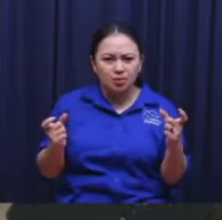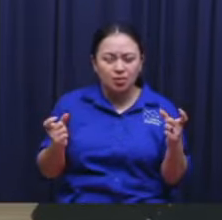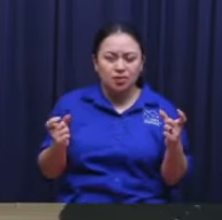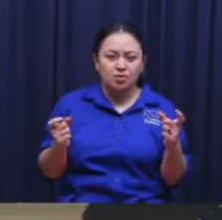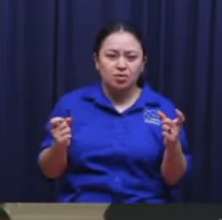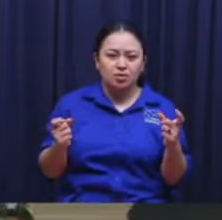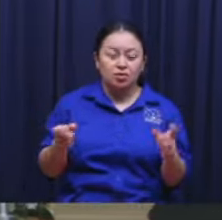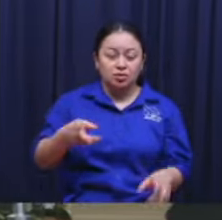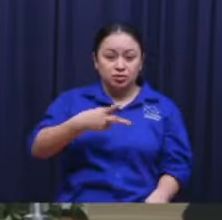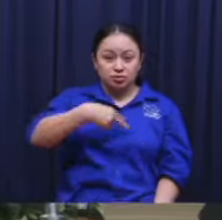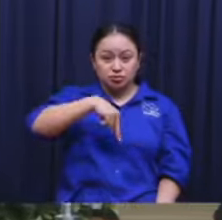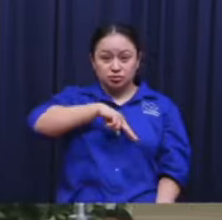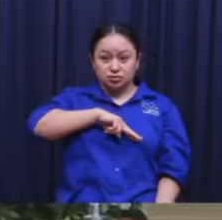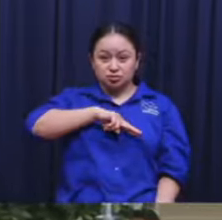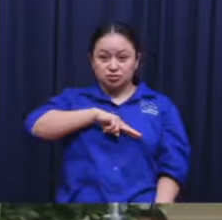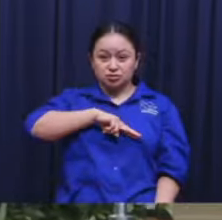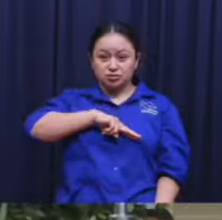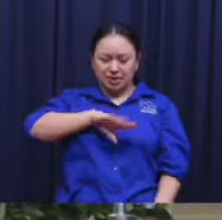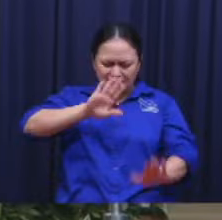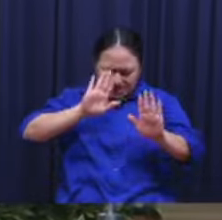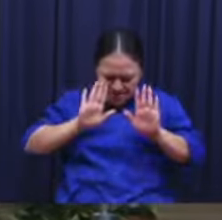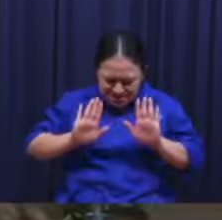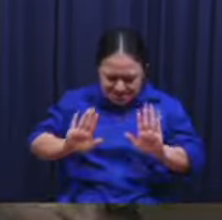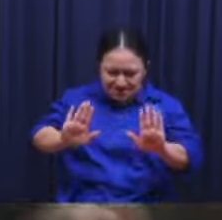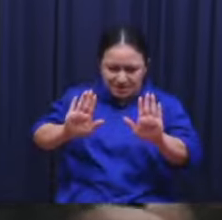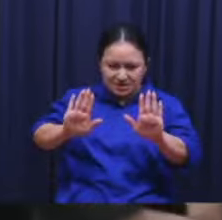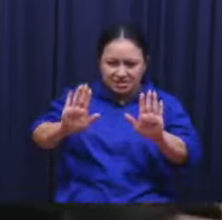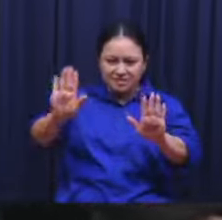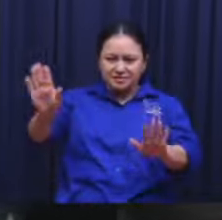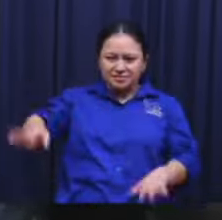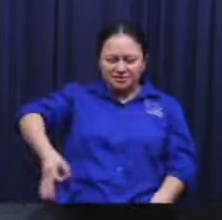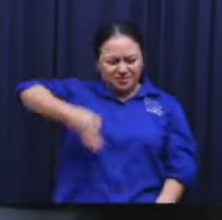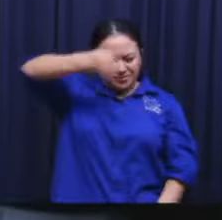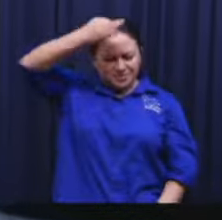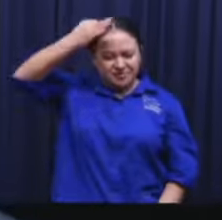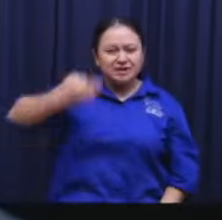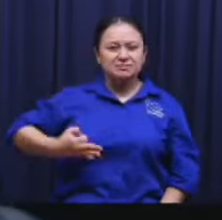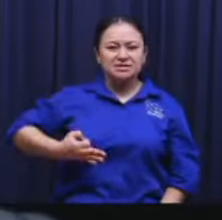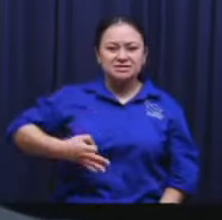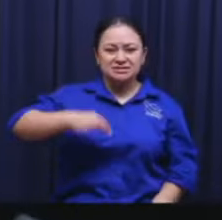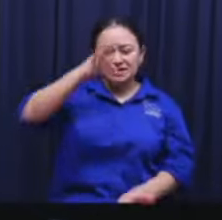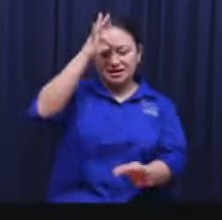¿cómo vamos nosotros a resistir? Firmes en la fe,